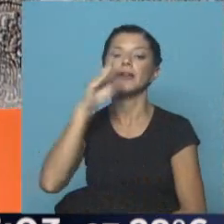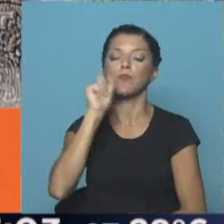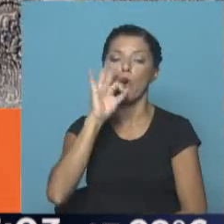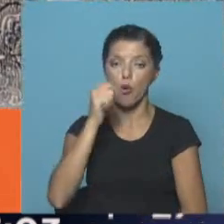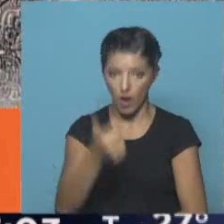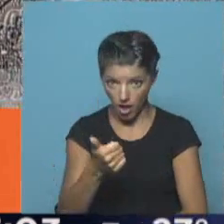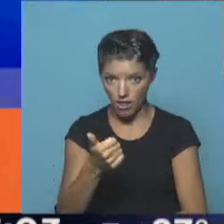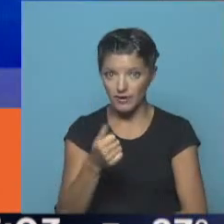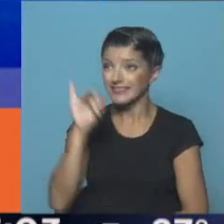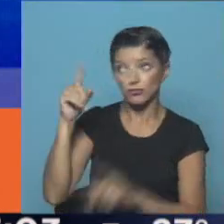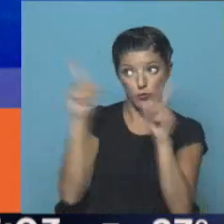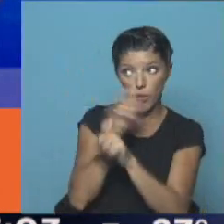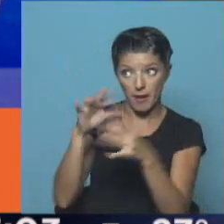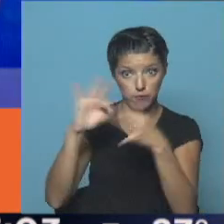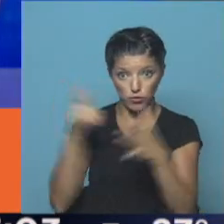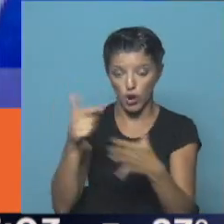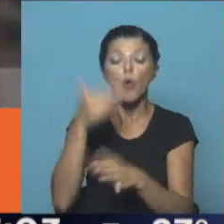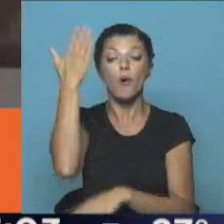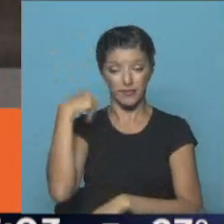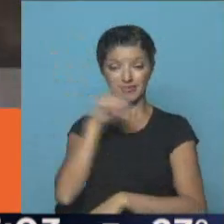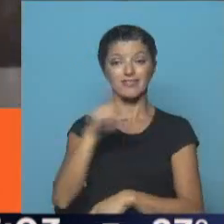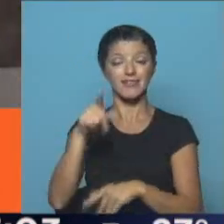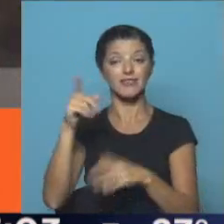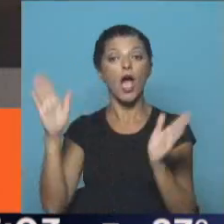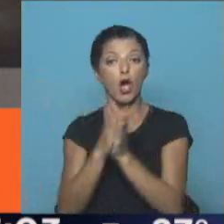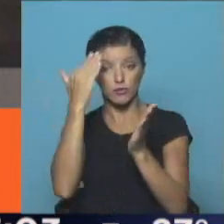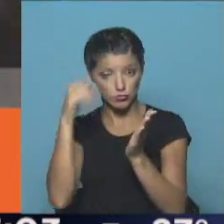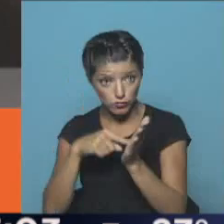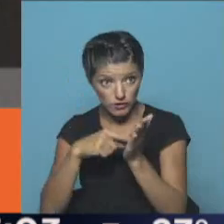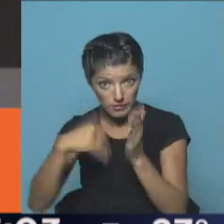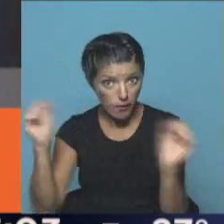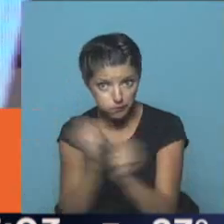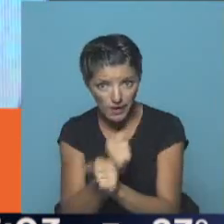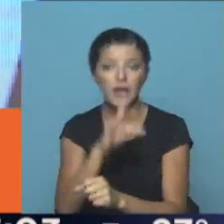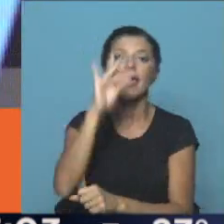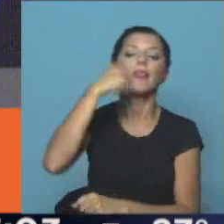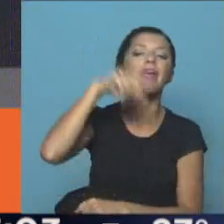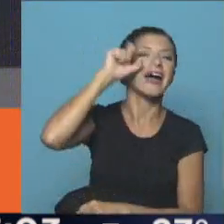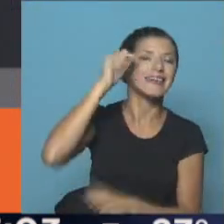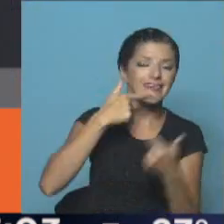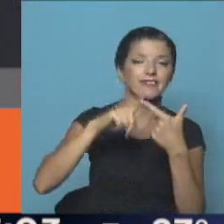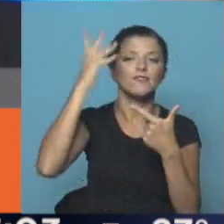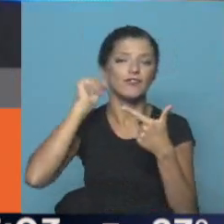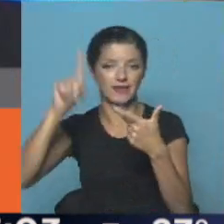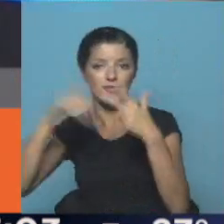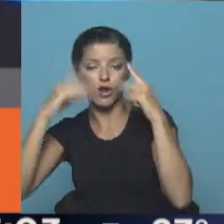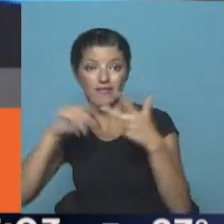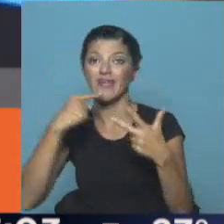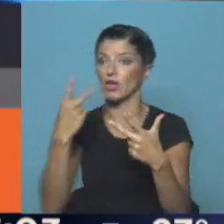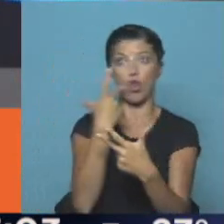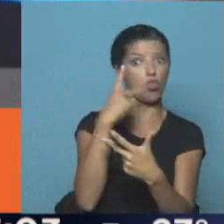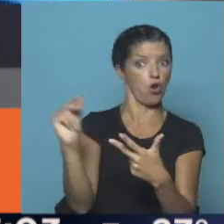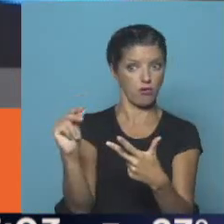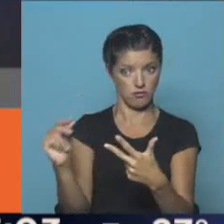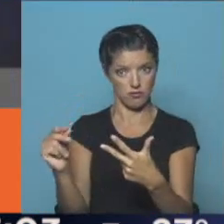déficit democrático. Cuando se iba a sancionar la Constitución Europea, resulta que los daneses, los franceses y, si no me equivoco, los holandeses votaron en contra.